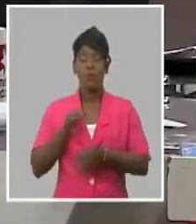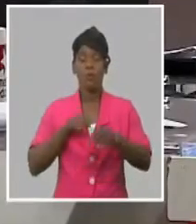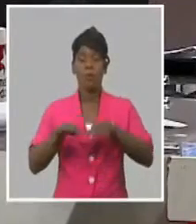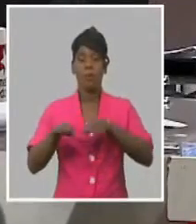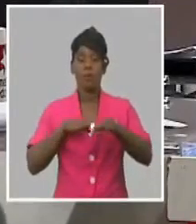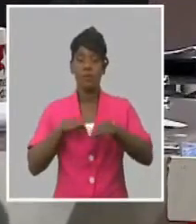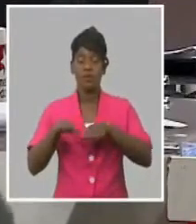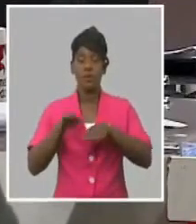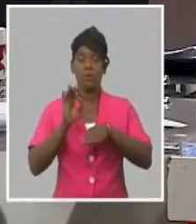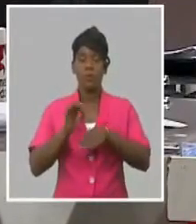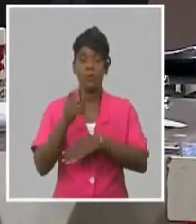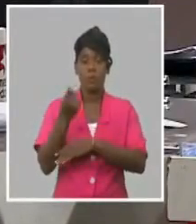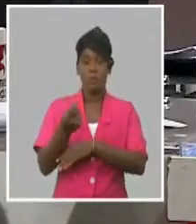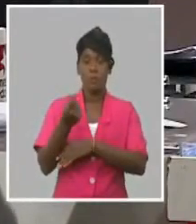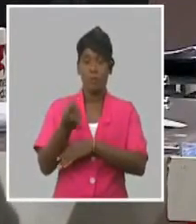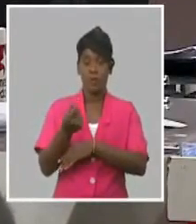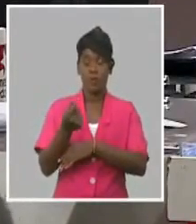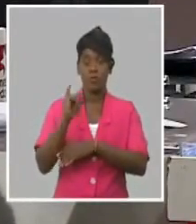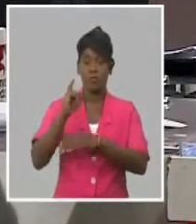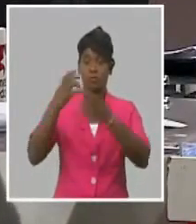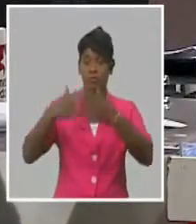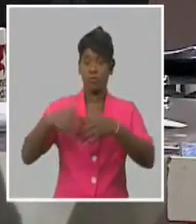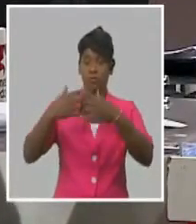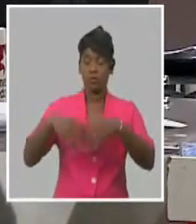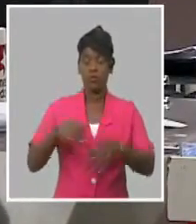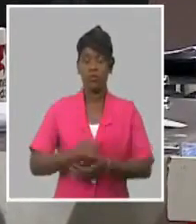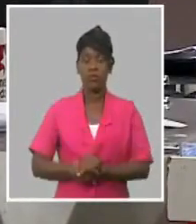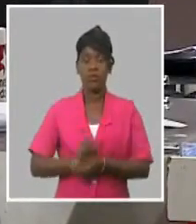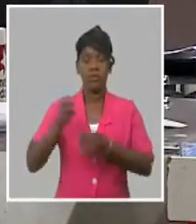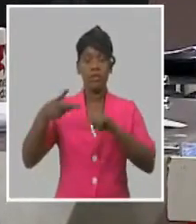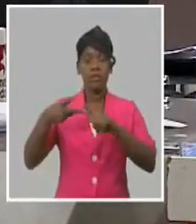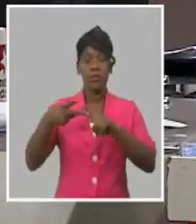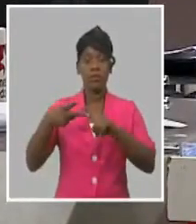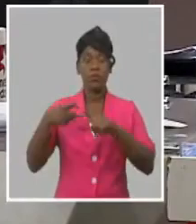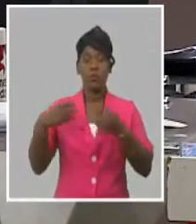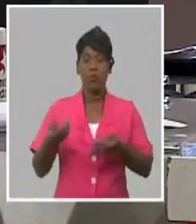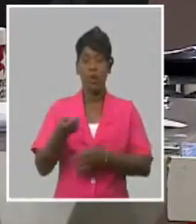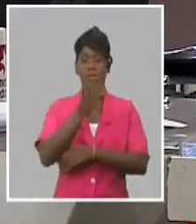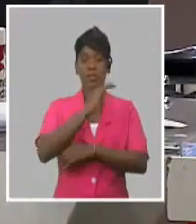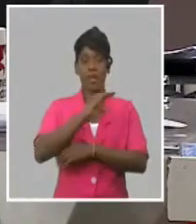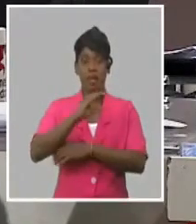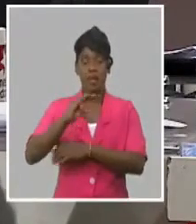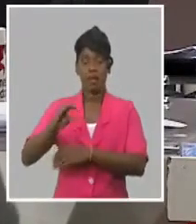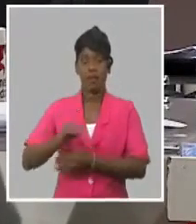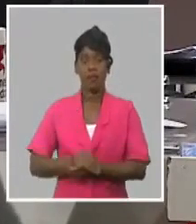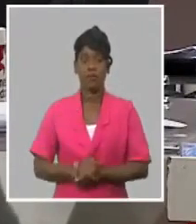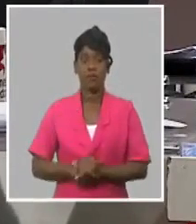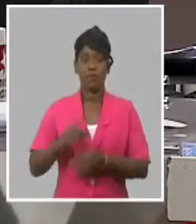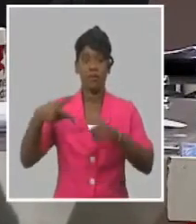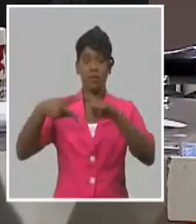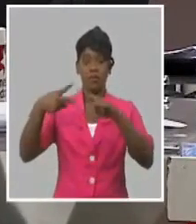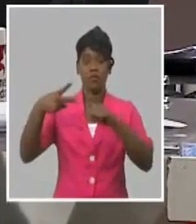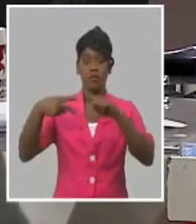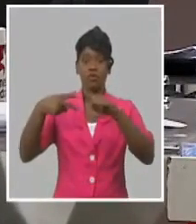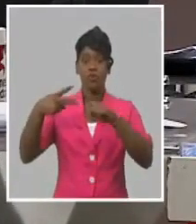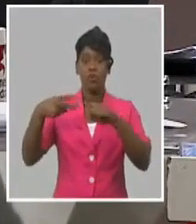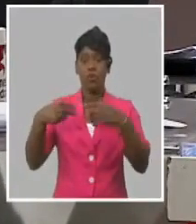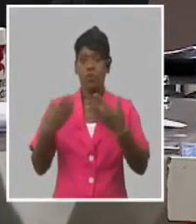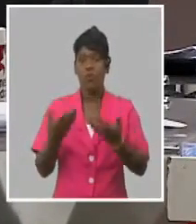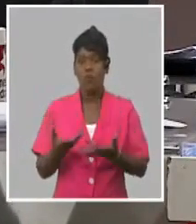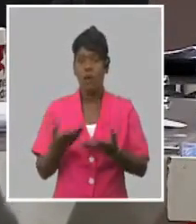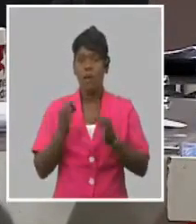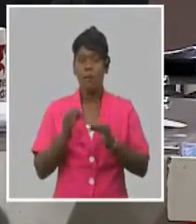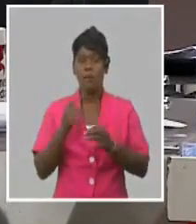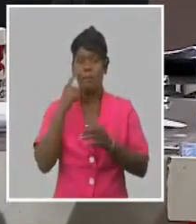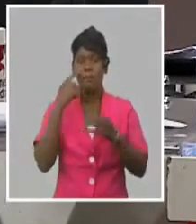del cual veníamos hablando, y también el tema de los salarios. En esos dos aspectos, ¿cuáles serían las principales implicaciones,